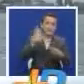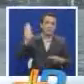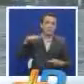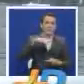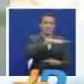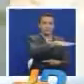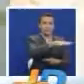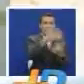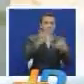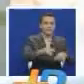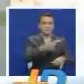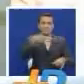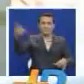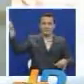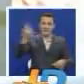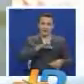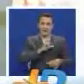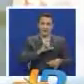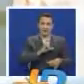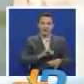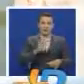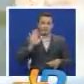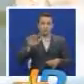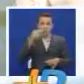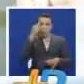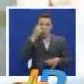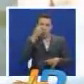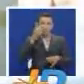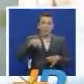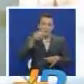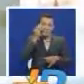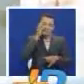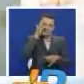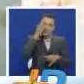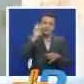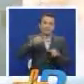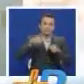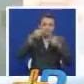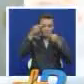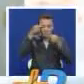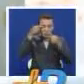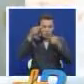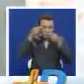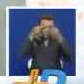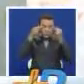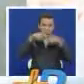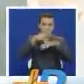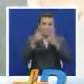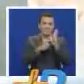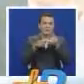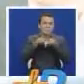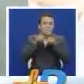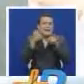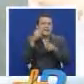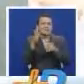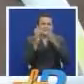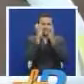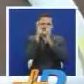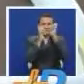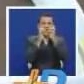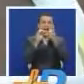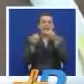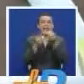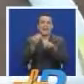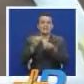la mandaron a Cali. Sus ojos fueron afectados con el ácido, la piel de sus párpados se quemó por completo, por ello recibió implantes de